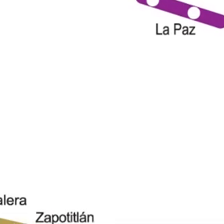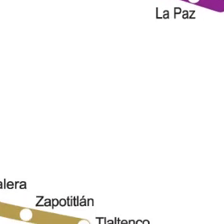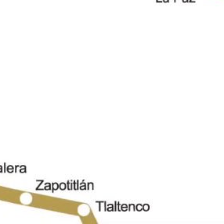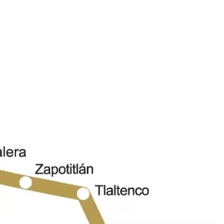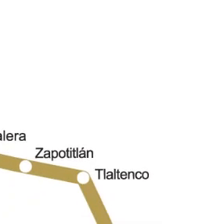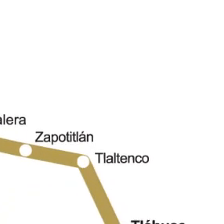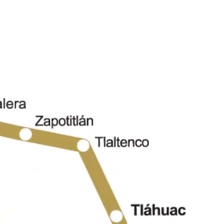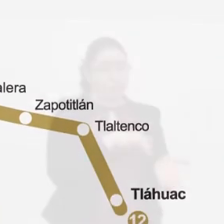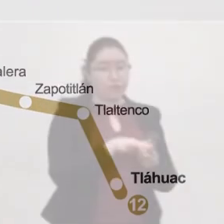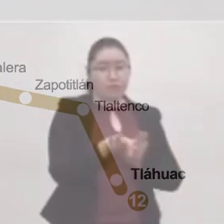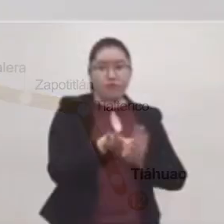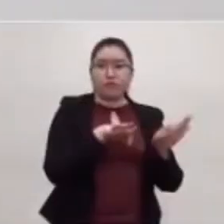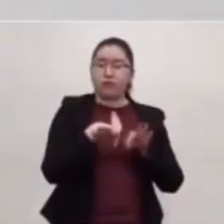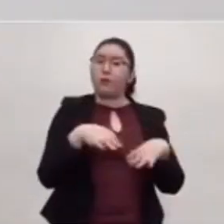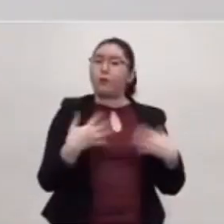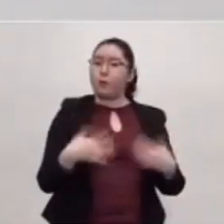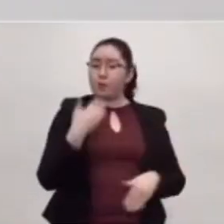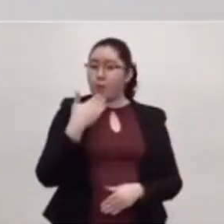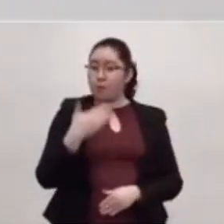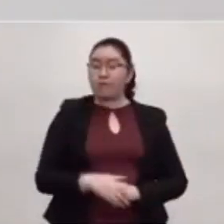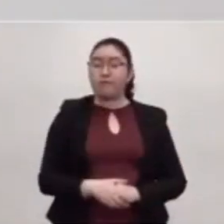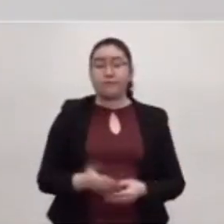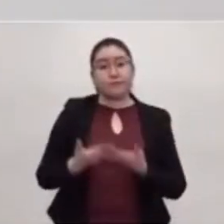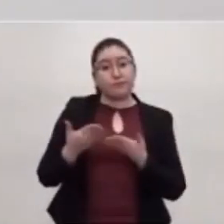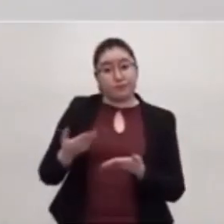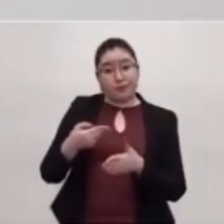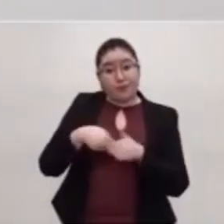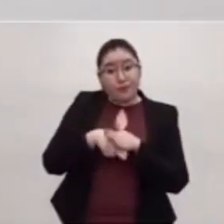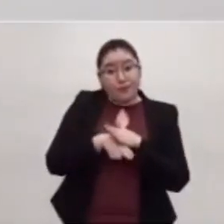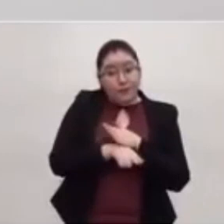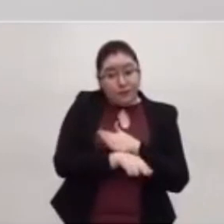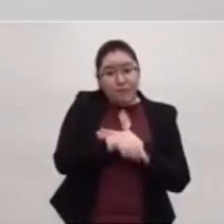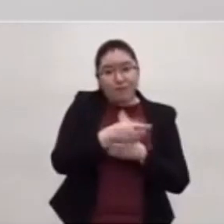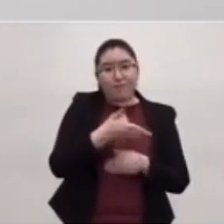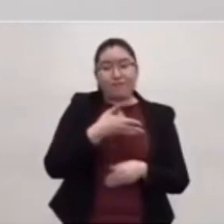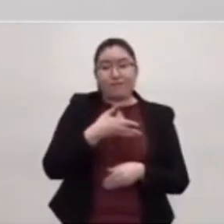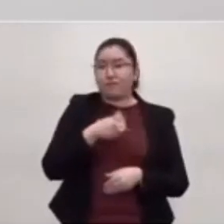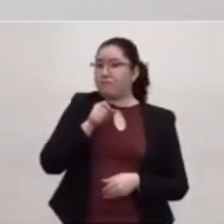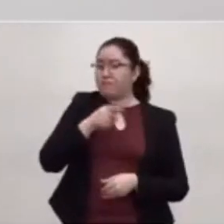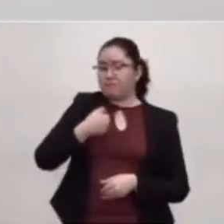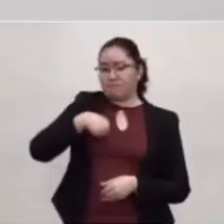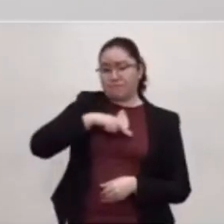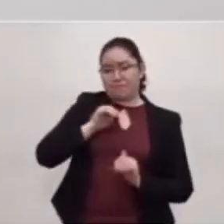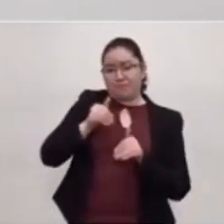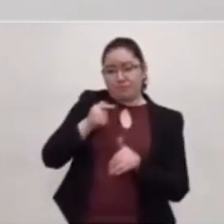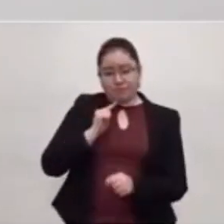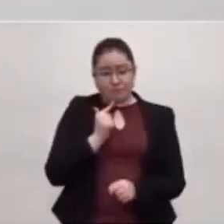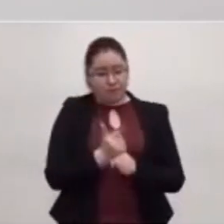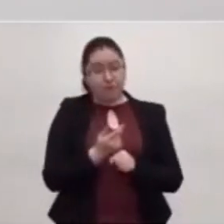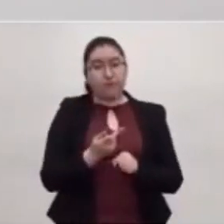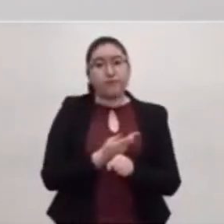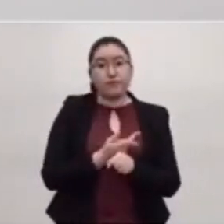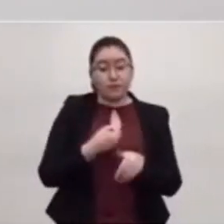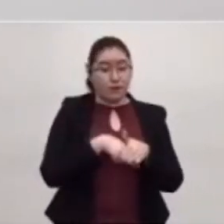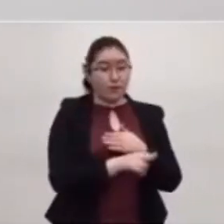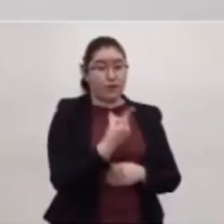sus palabras. Lo que tiene el metro de la ciudad, y fue lo que manifestamos desde el primer día que entramos, es que particularmente